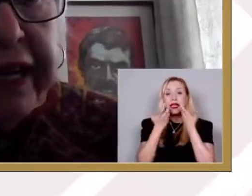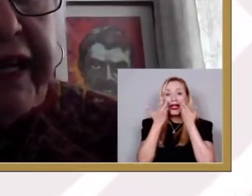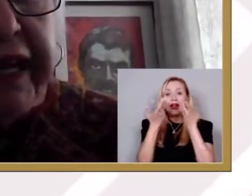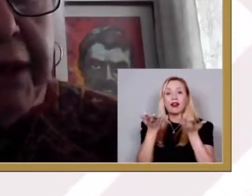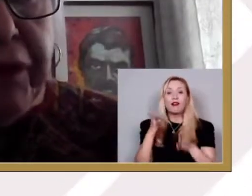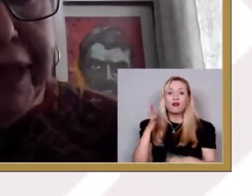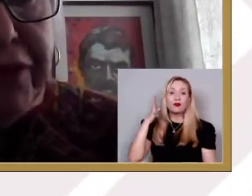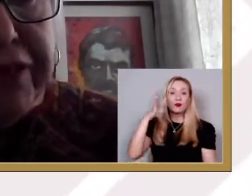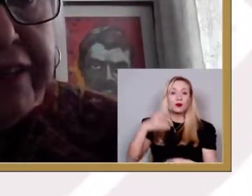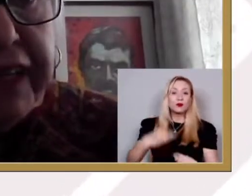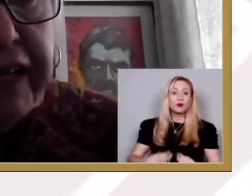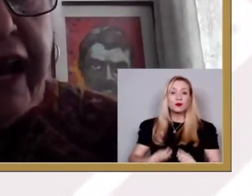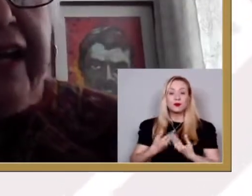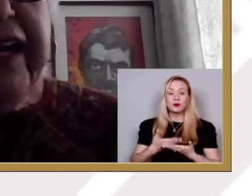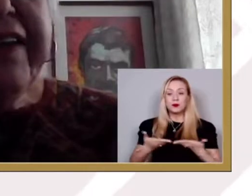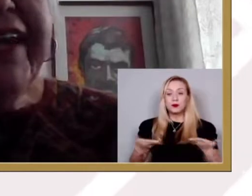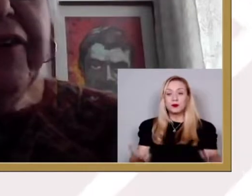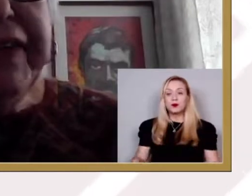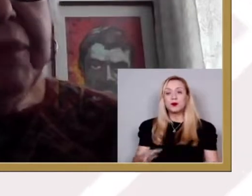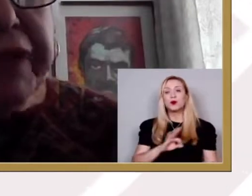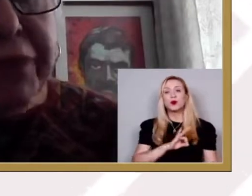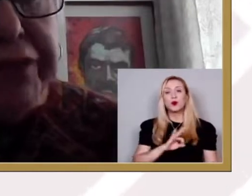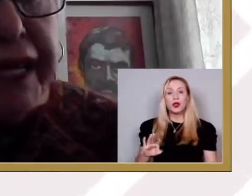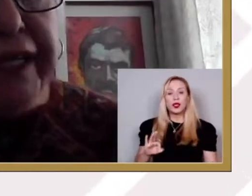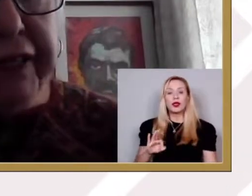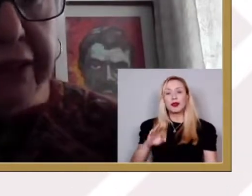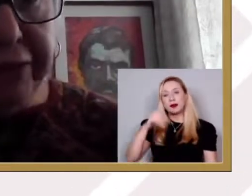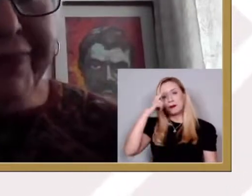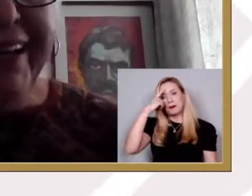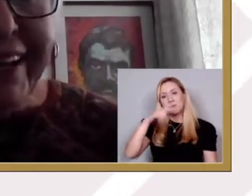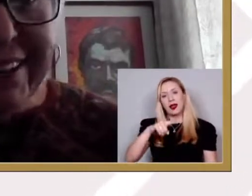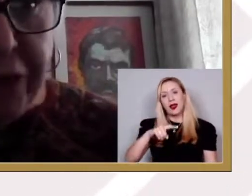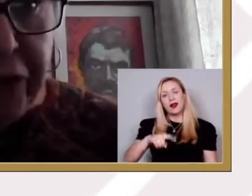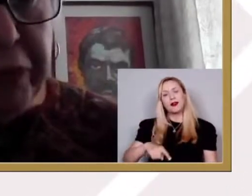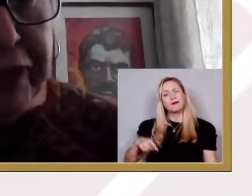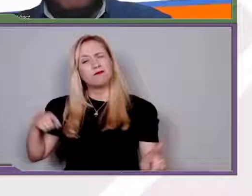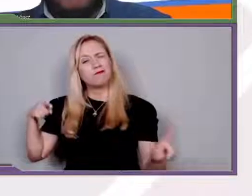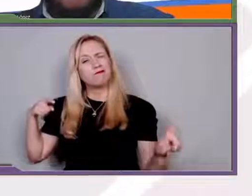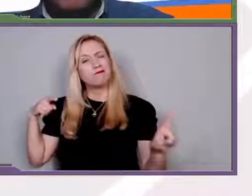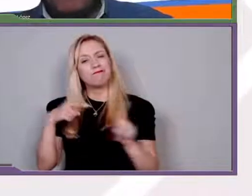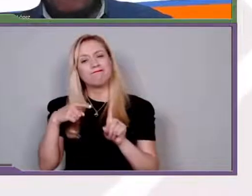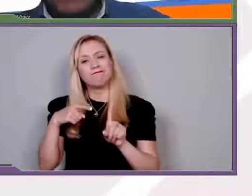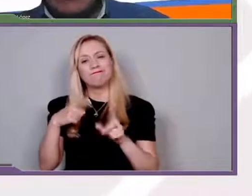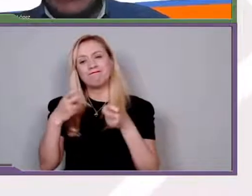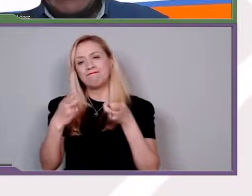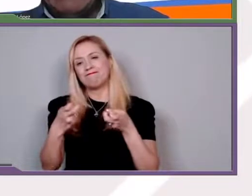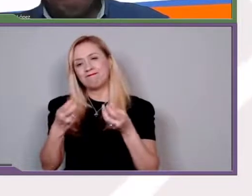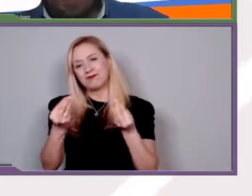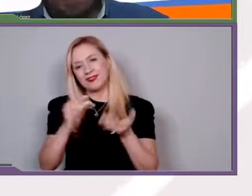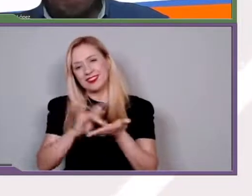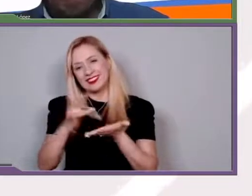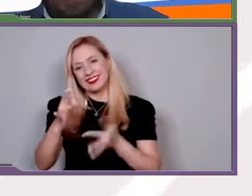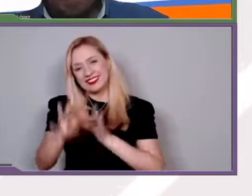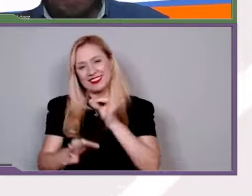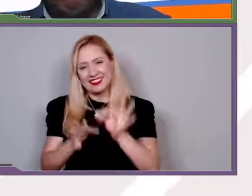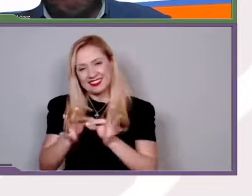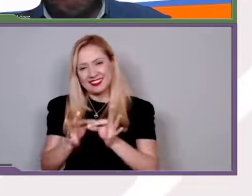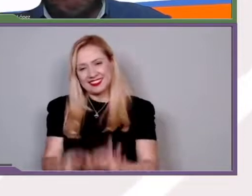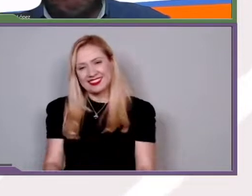realidad? ¿Qué podemos hacer y hasta dónde podemos dar el tiro? Es todo por esta tarde. Gracias.